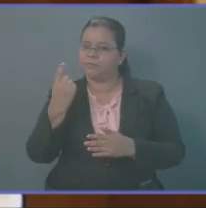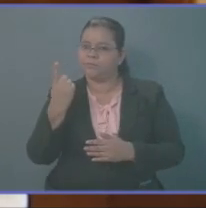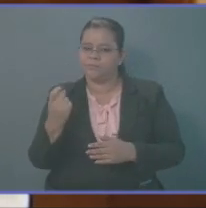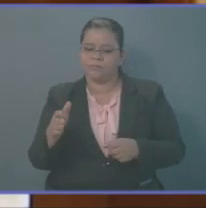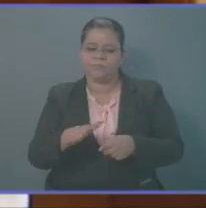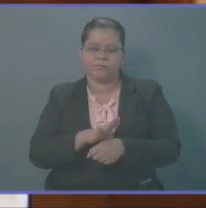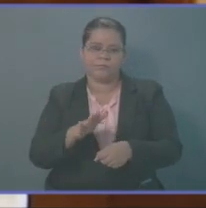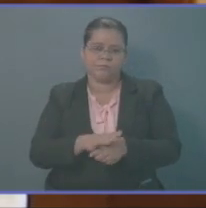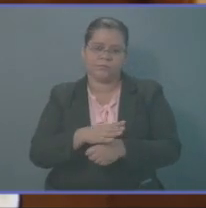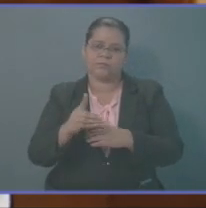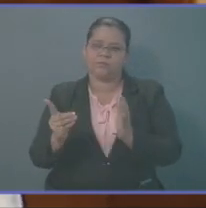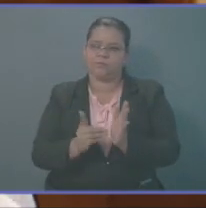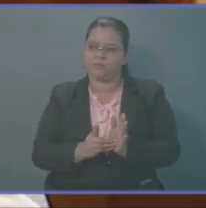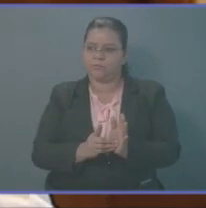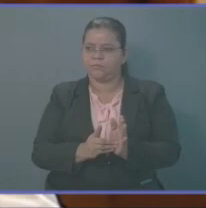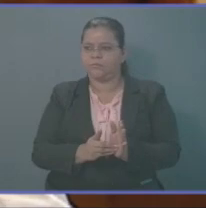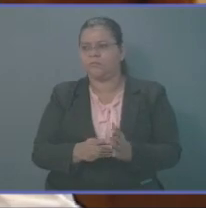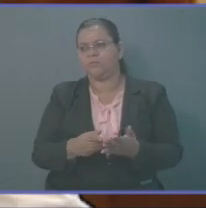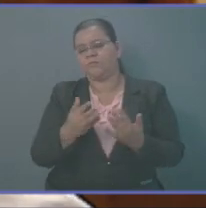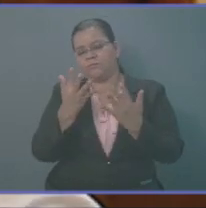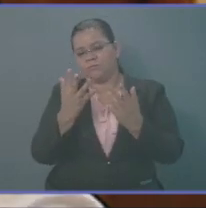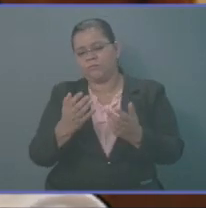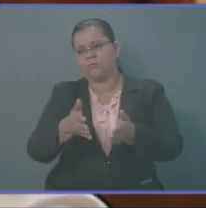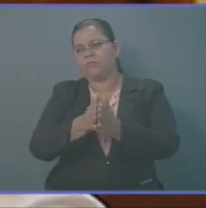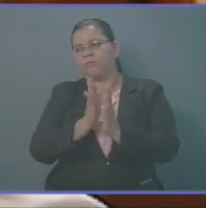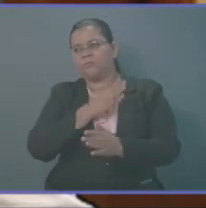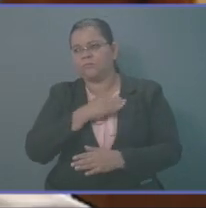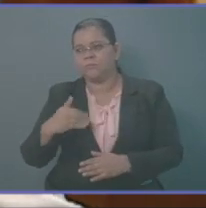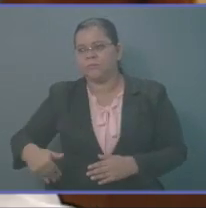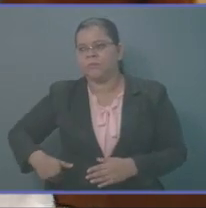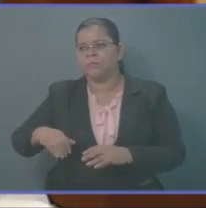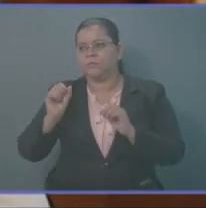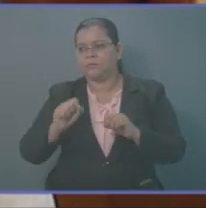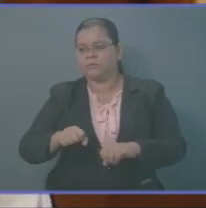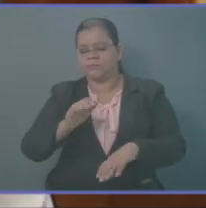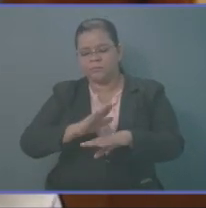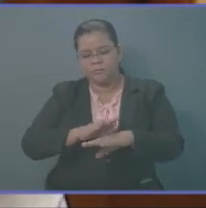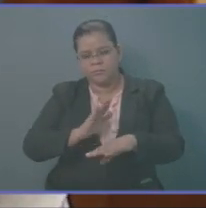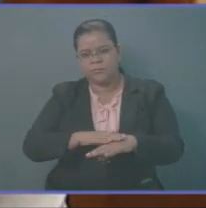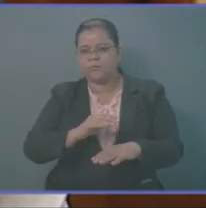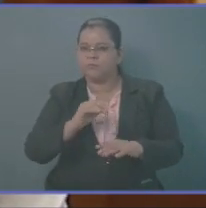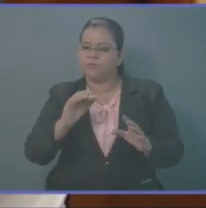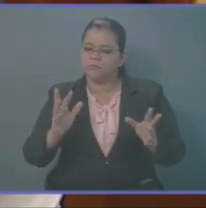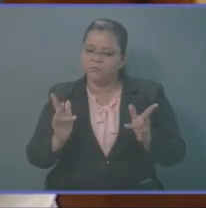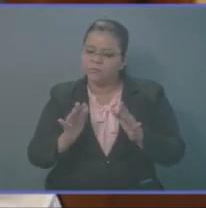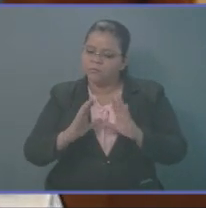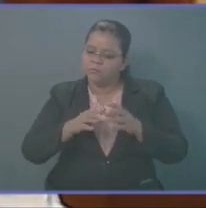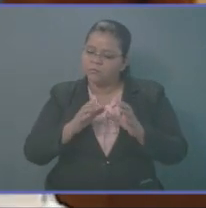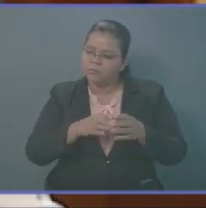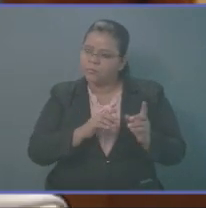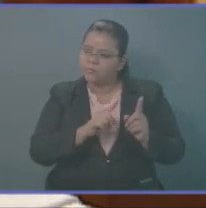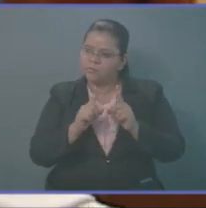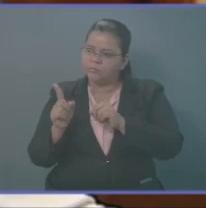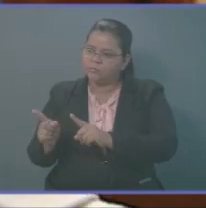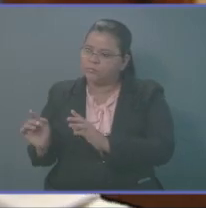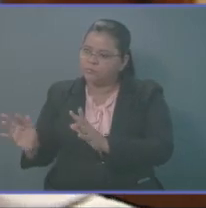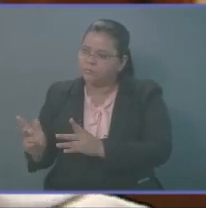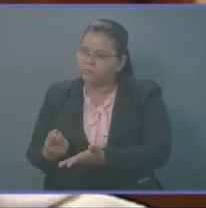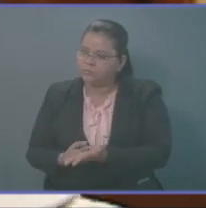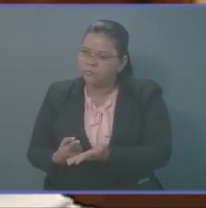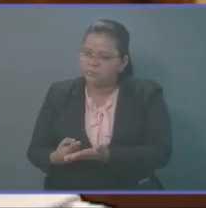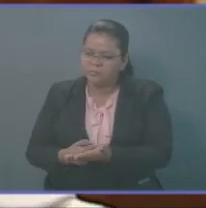o por otras razones. Así que pedirle, presidente, que se pueda convocar durante el desarrollo de la sesión plenaria, porque hay